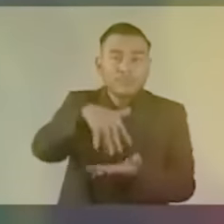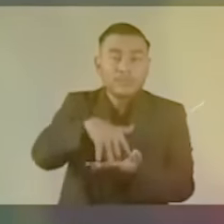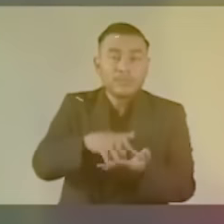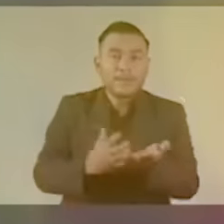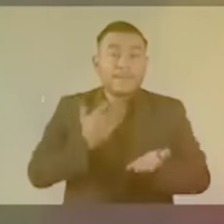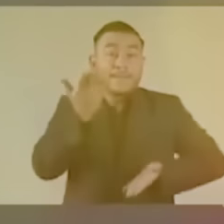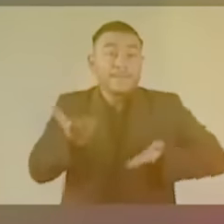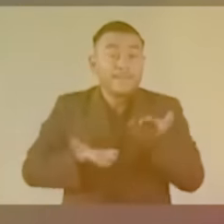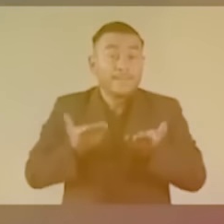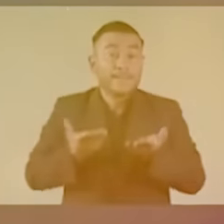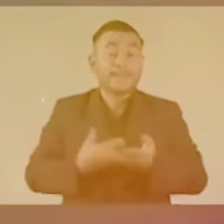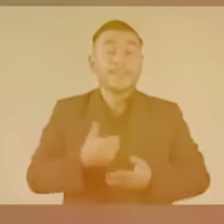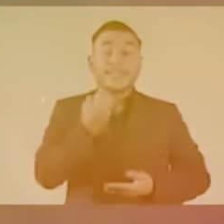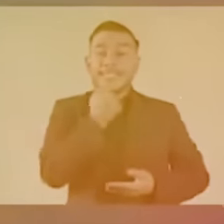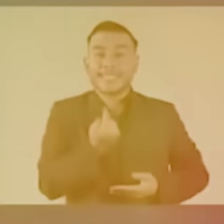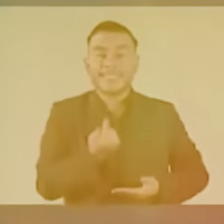pueblo.